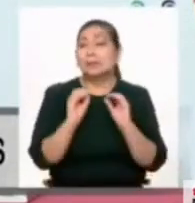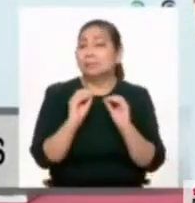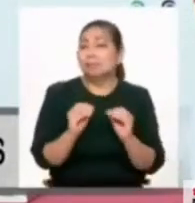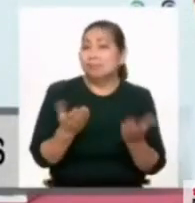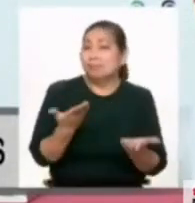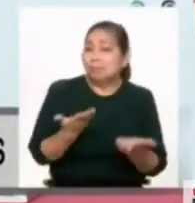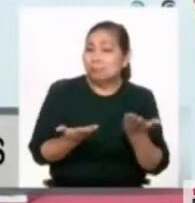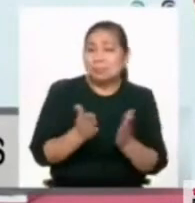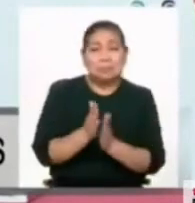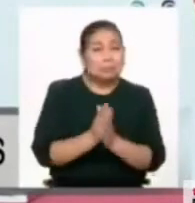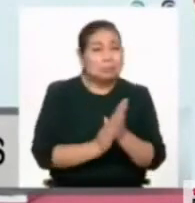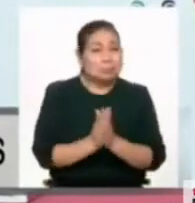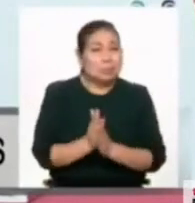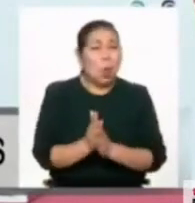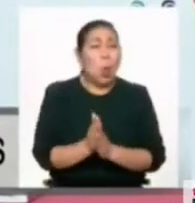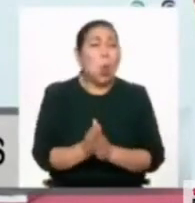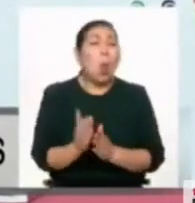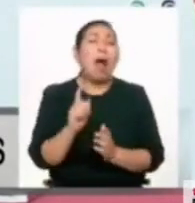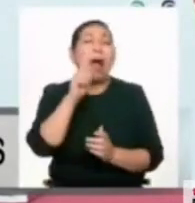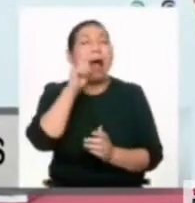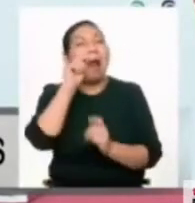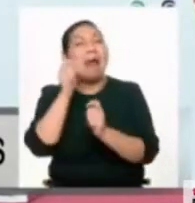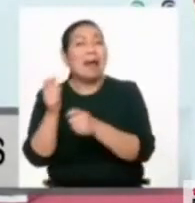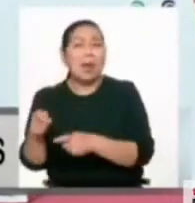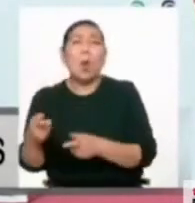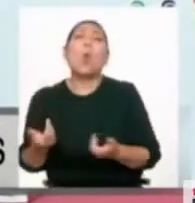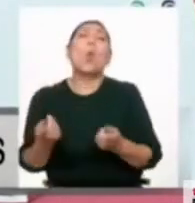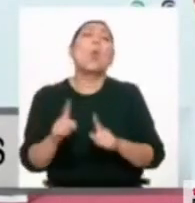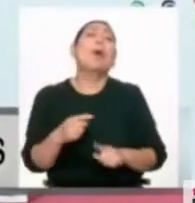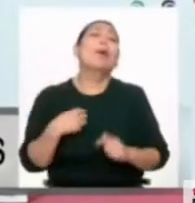daríamos quizás algún beneficio, algún tupper a estas personas.